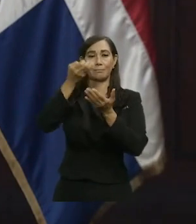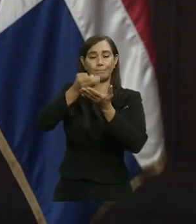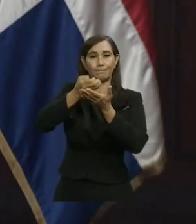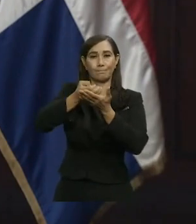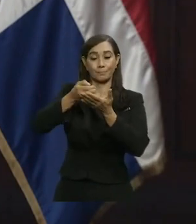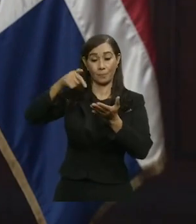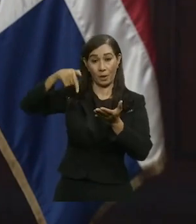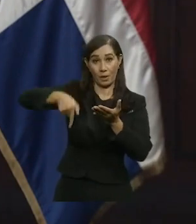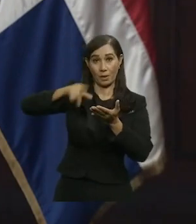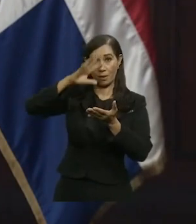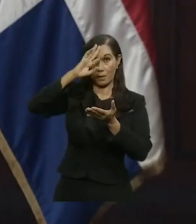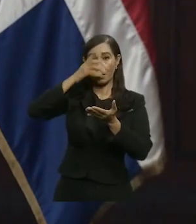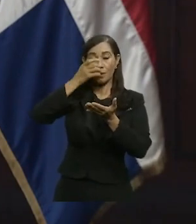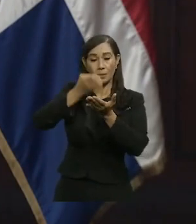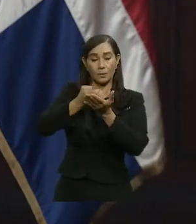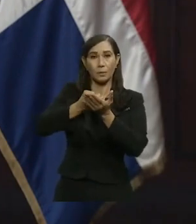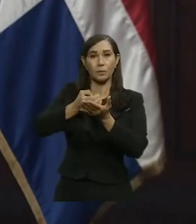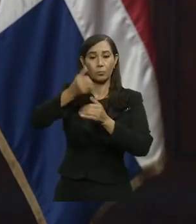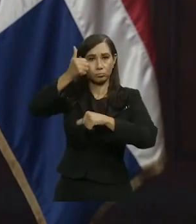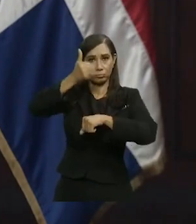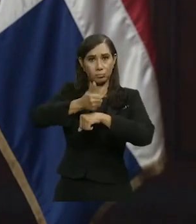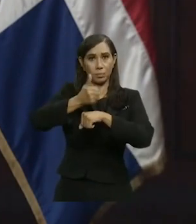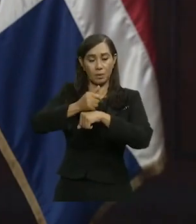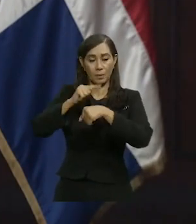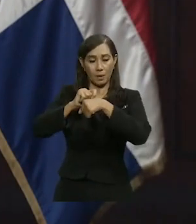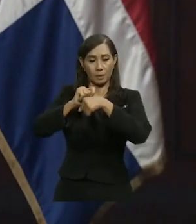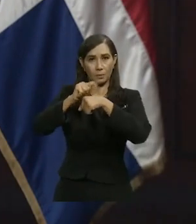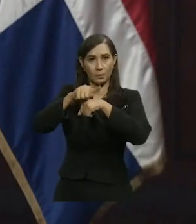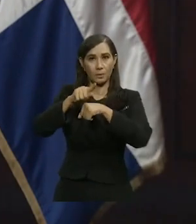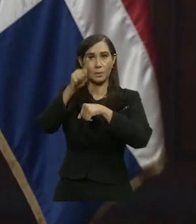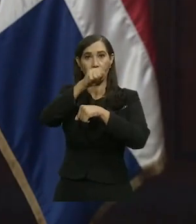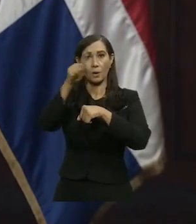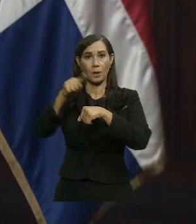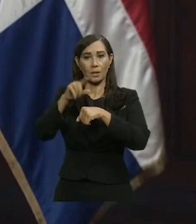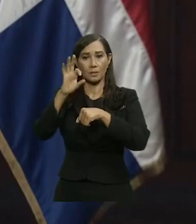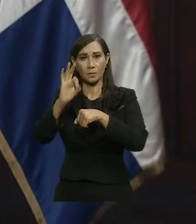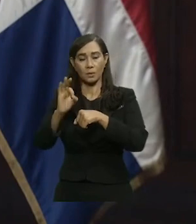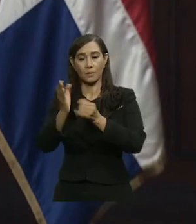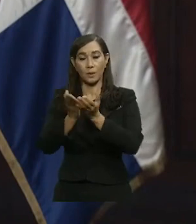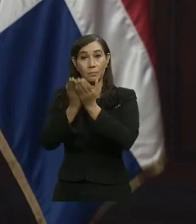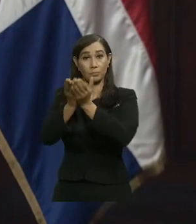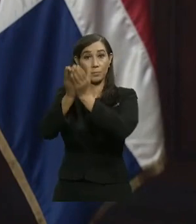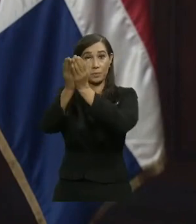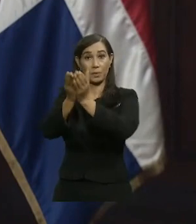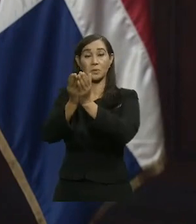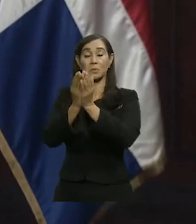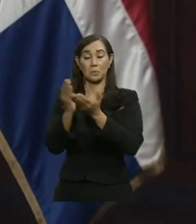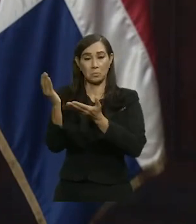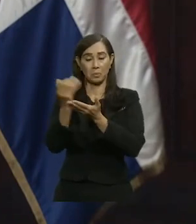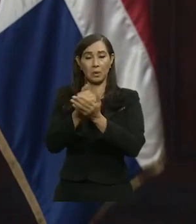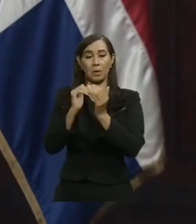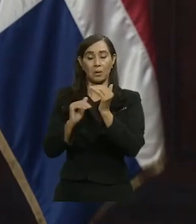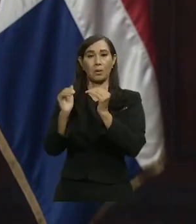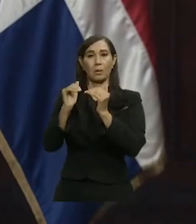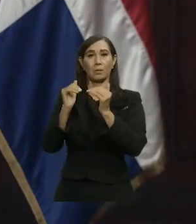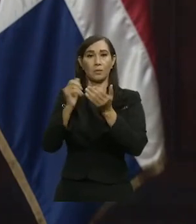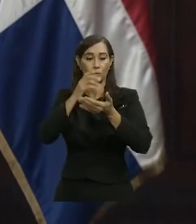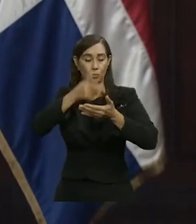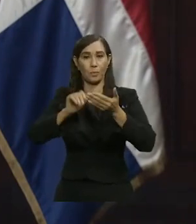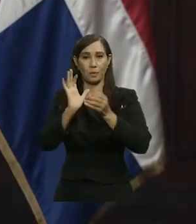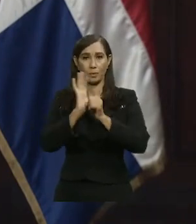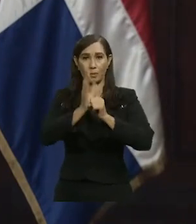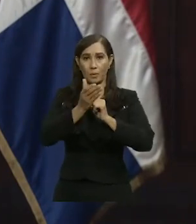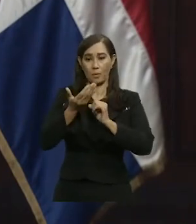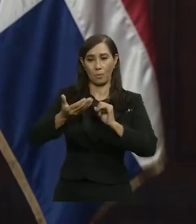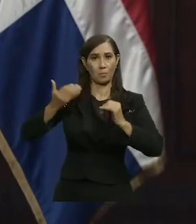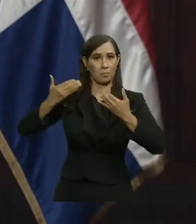nuestra economía son sólidos. El turismo, las zonas francas y las exportaciones han superado sus niveles pre-COVID.